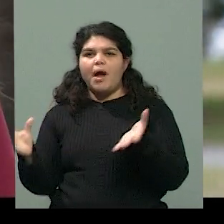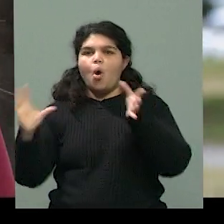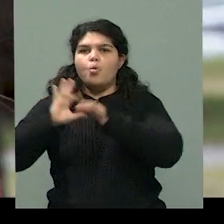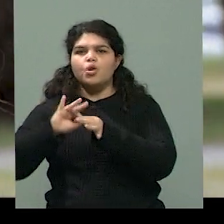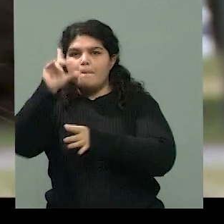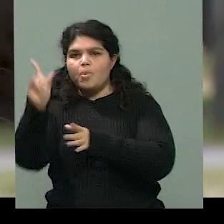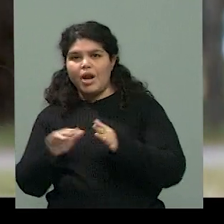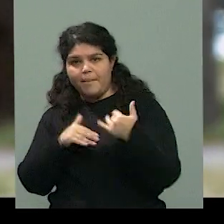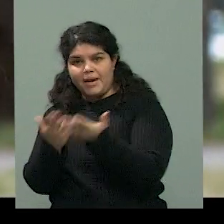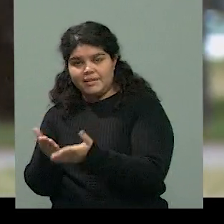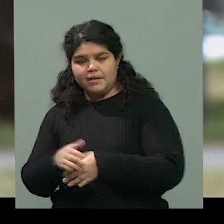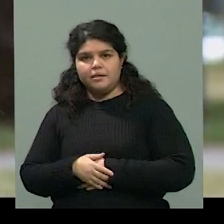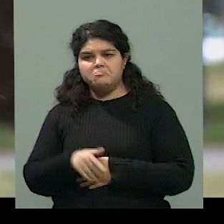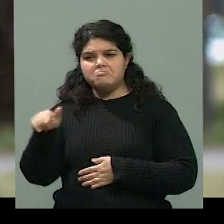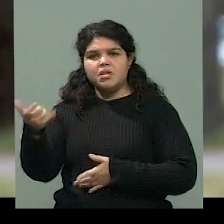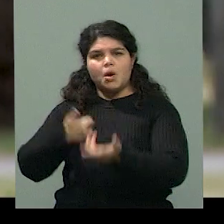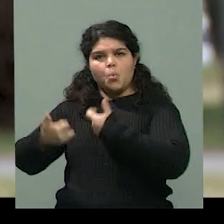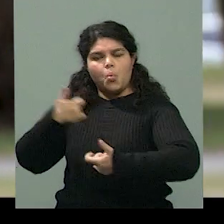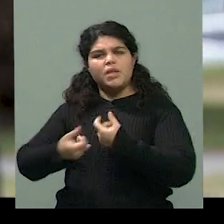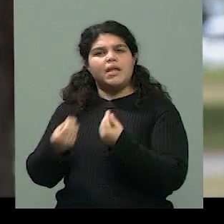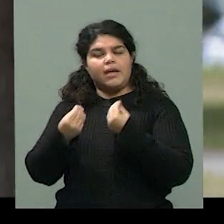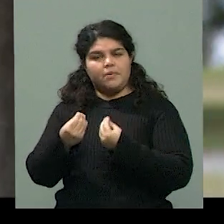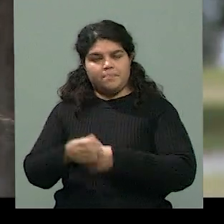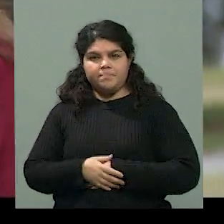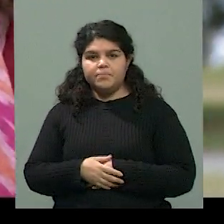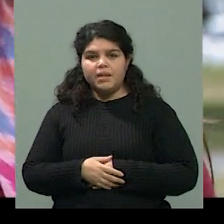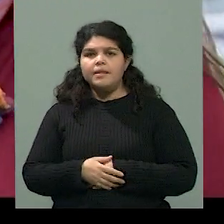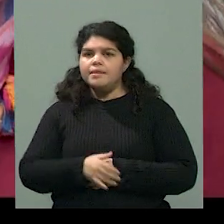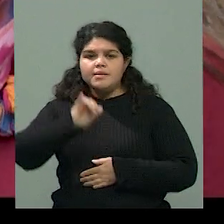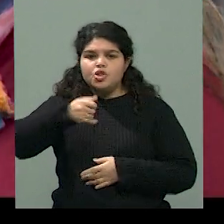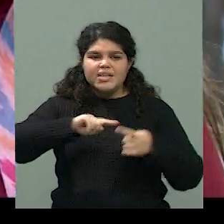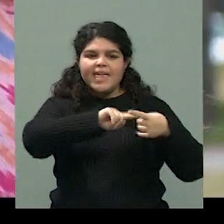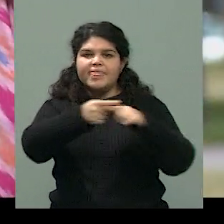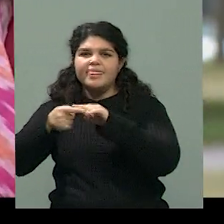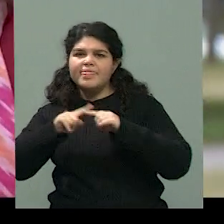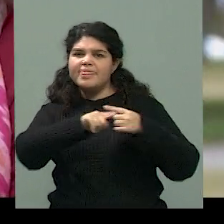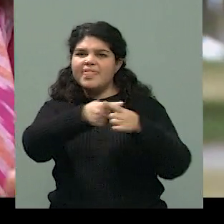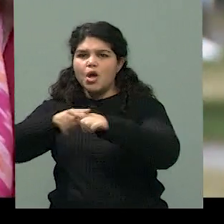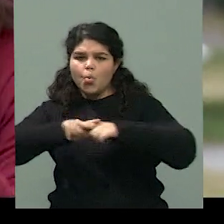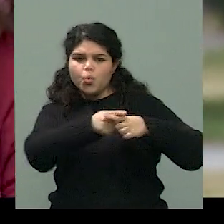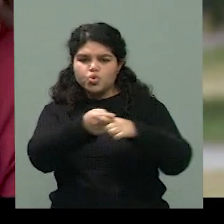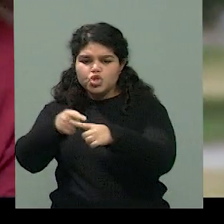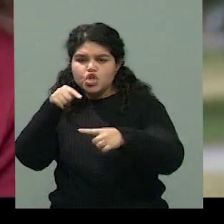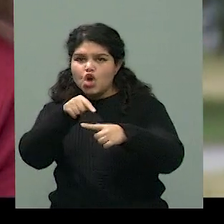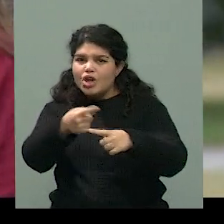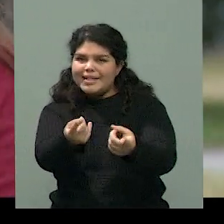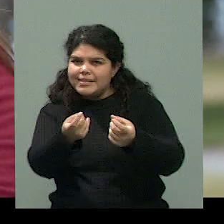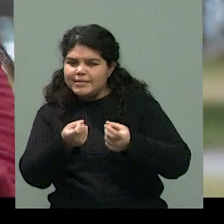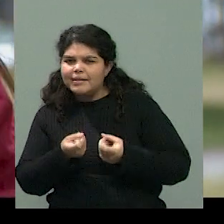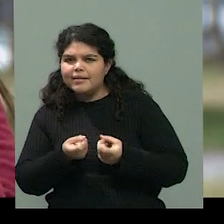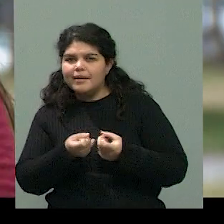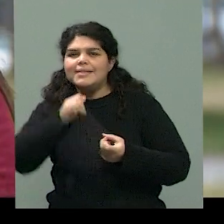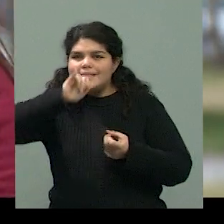y muy atinado, que es, si no se dan esas discusiones, no importa, demos la